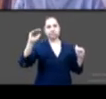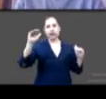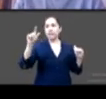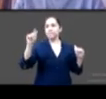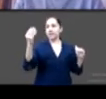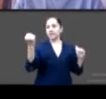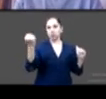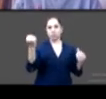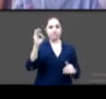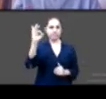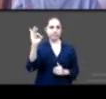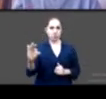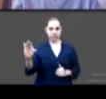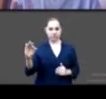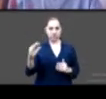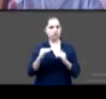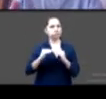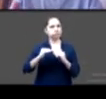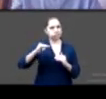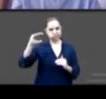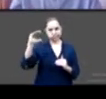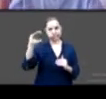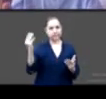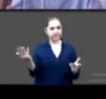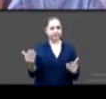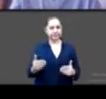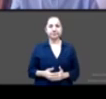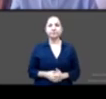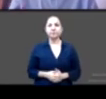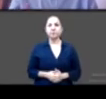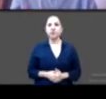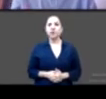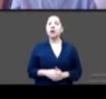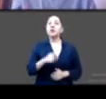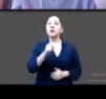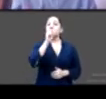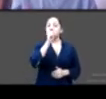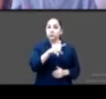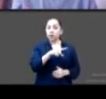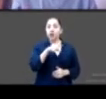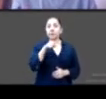29%. Y USA tiene como un mecanismo